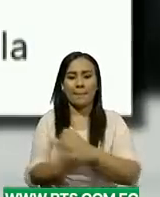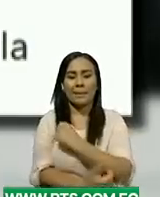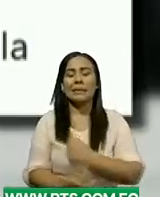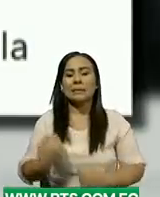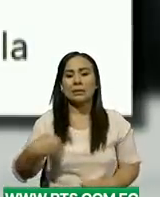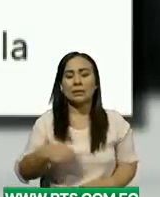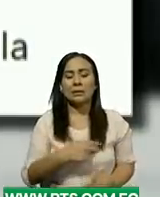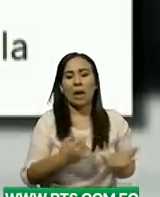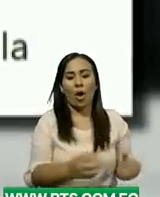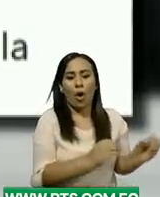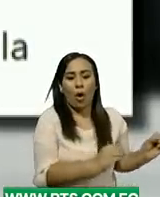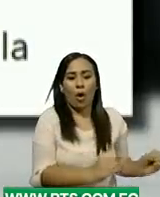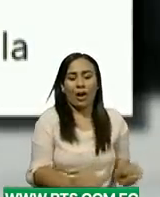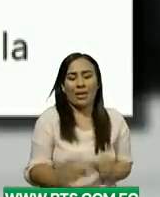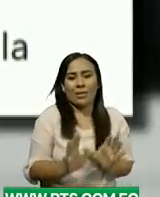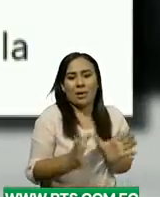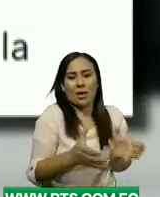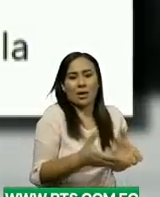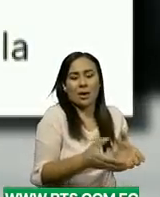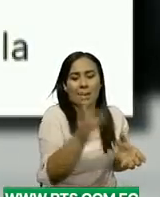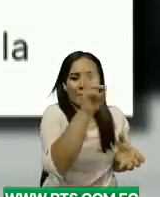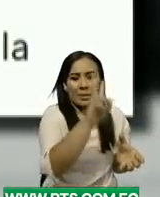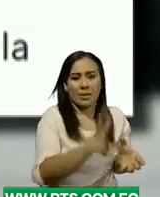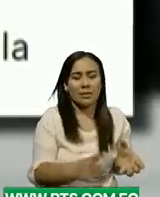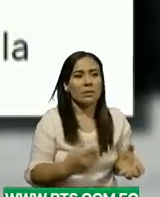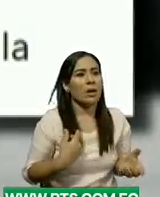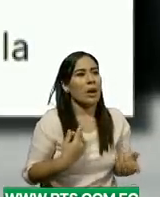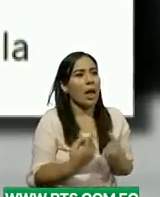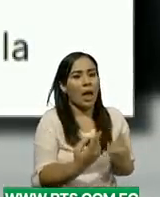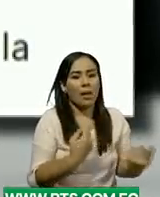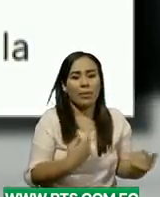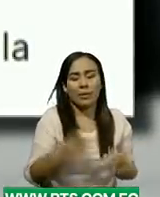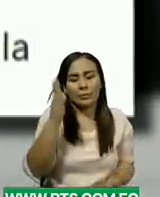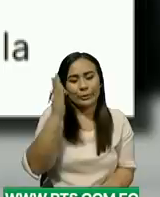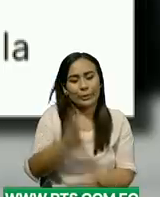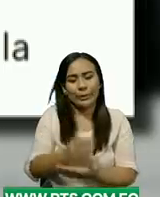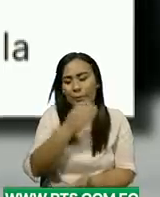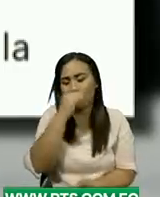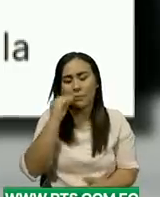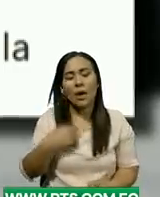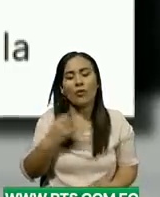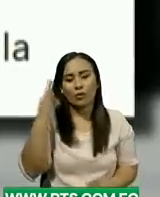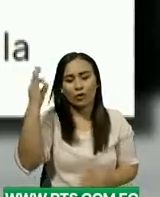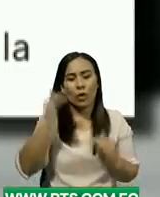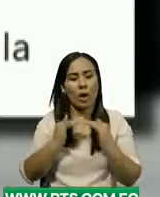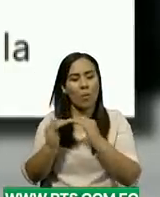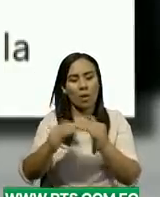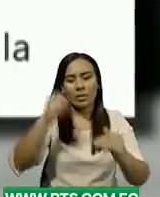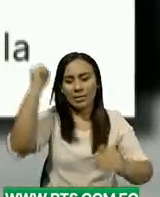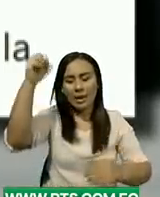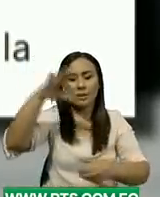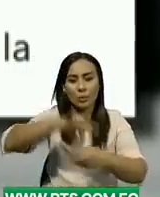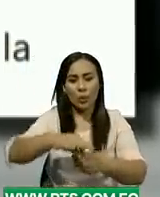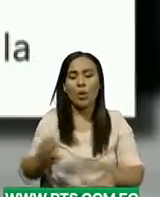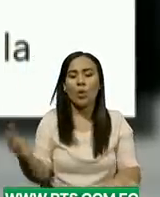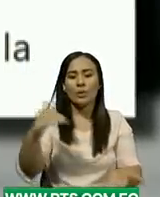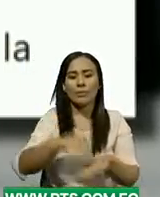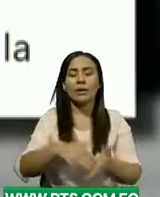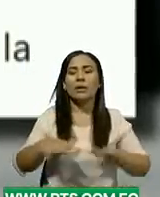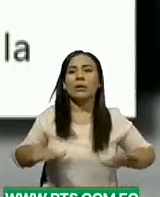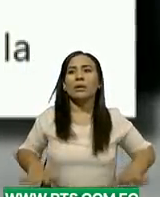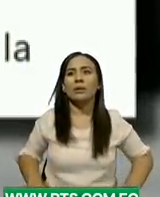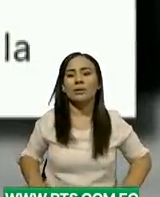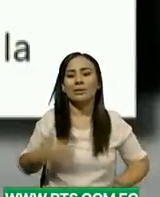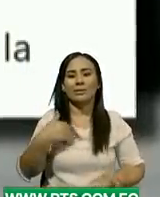encontramos organizando a toda Venezuela a cesar la usurpación y será el triunfo de la democracia, la libertad y el retorno a la estabilidad